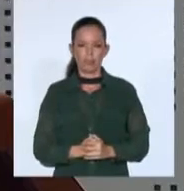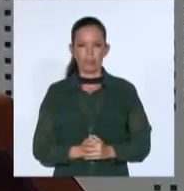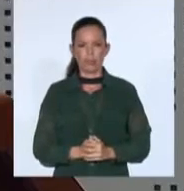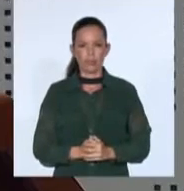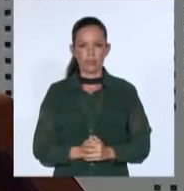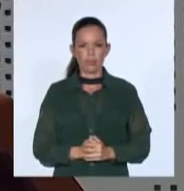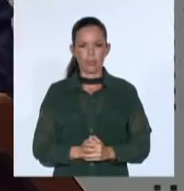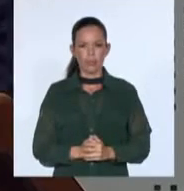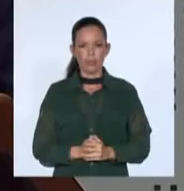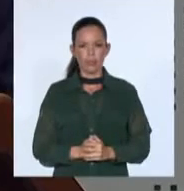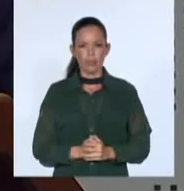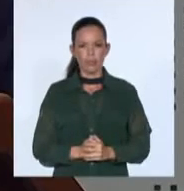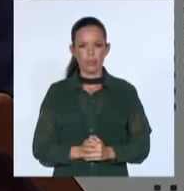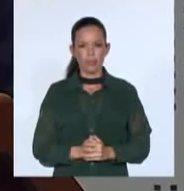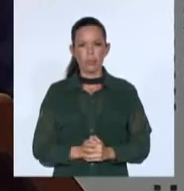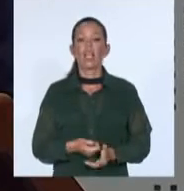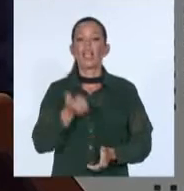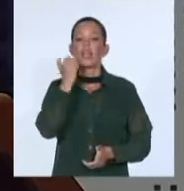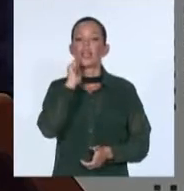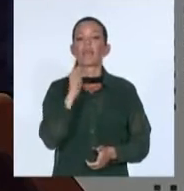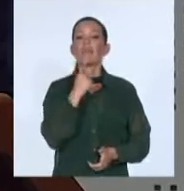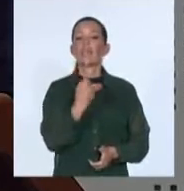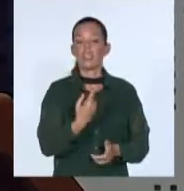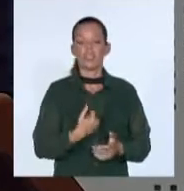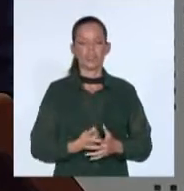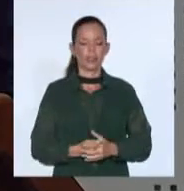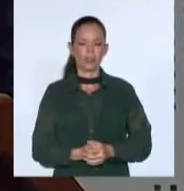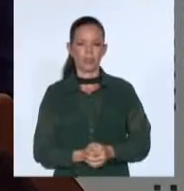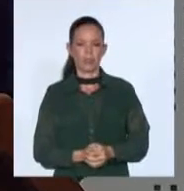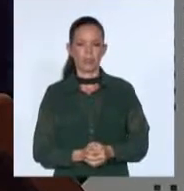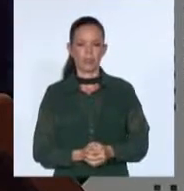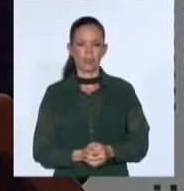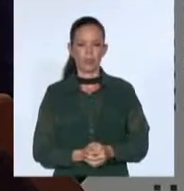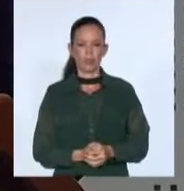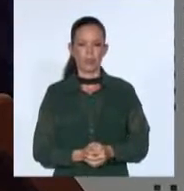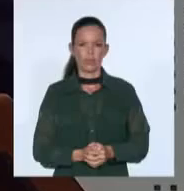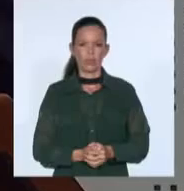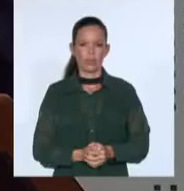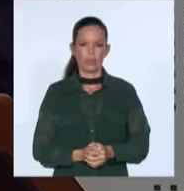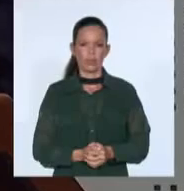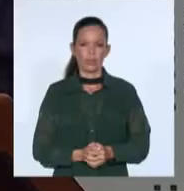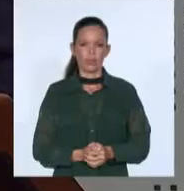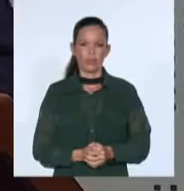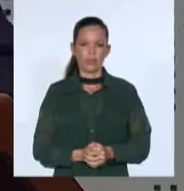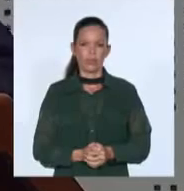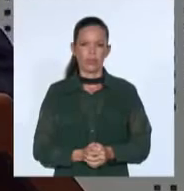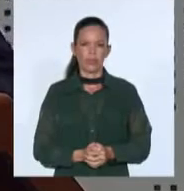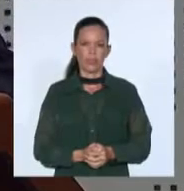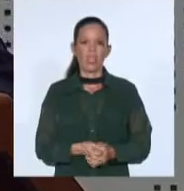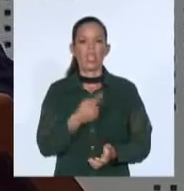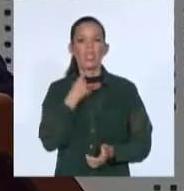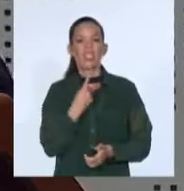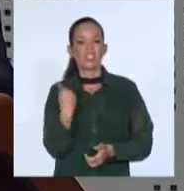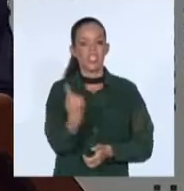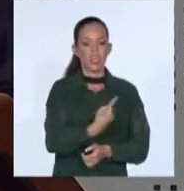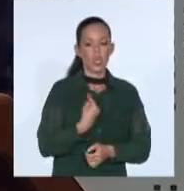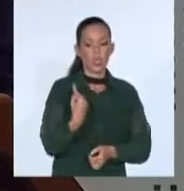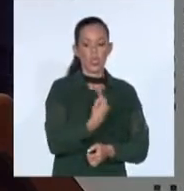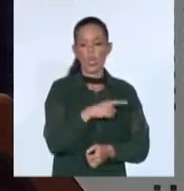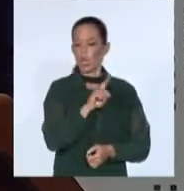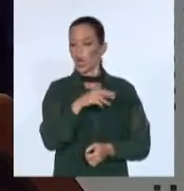Y decía algo más. Cuando nos quieren hacer creer que nosotros no estamos en condiciones de invertir en ciencia,